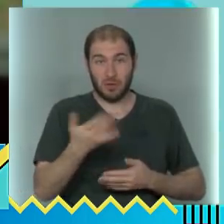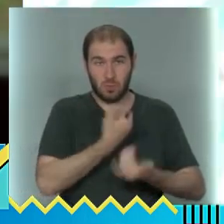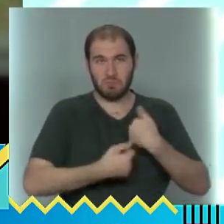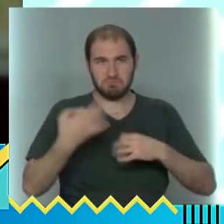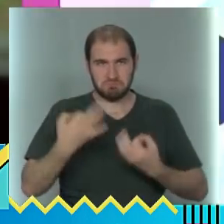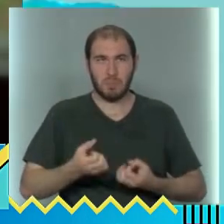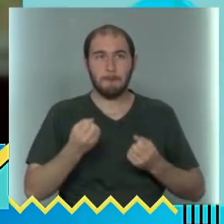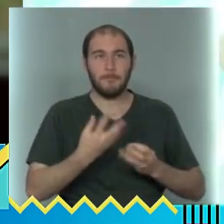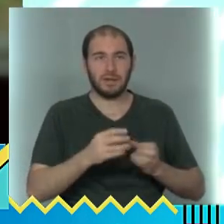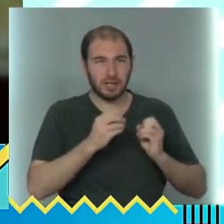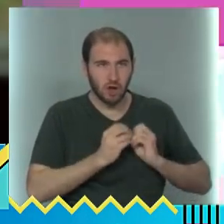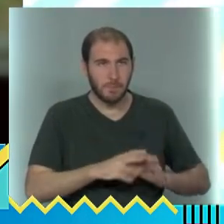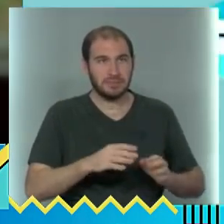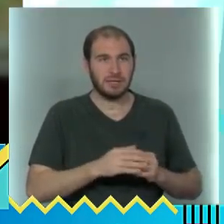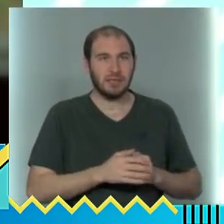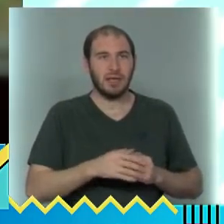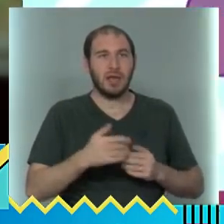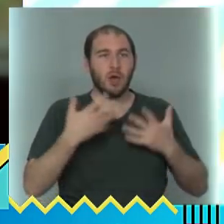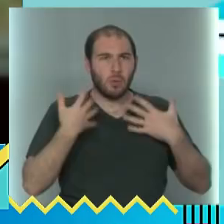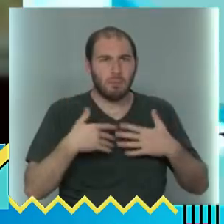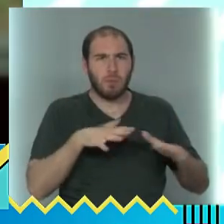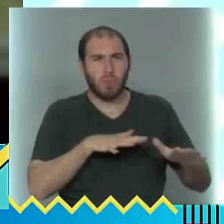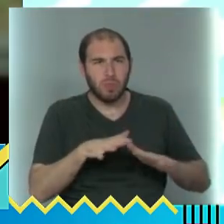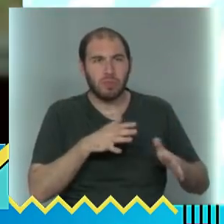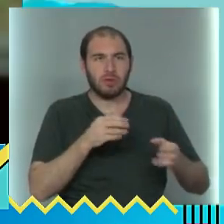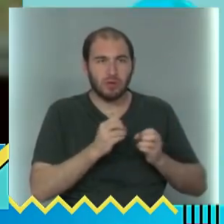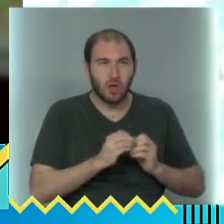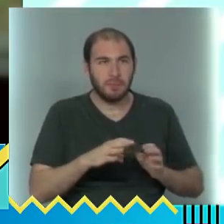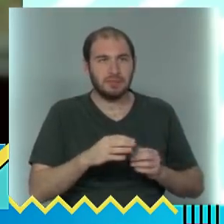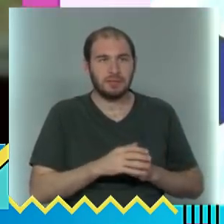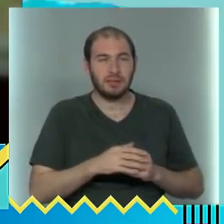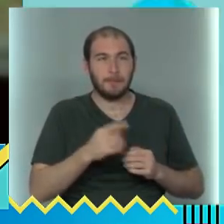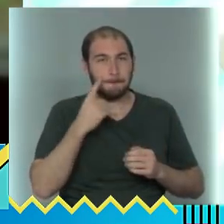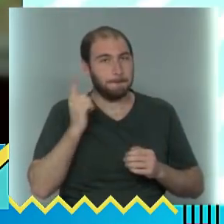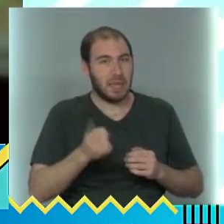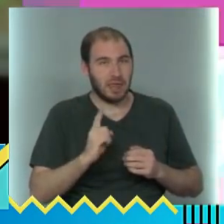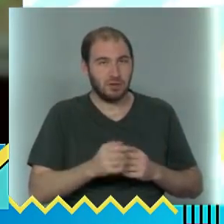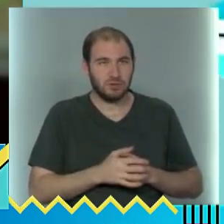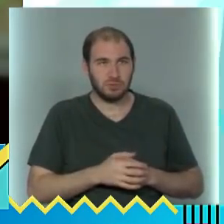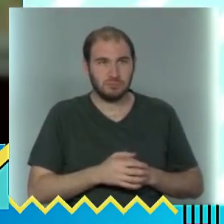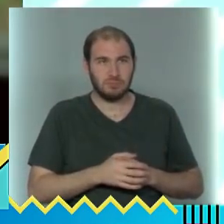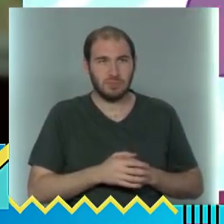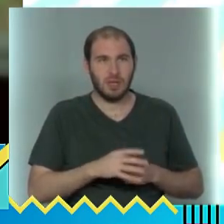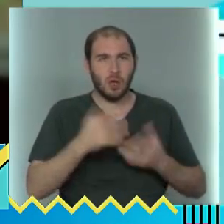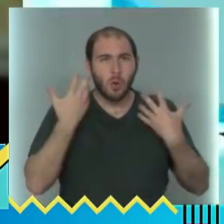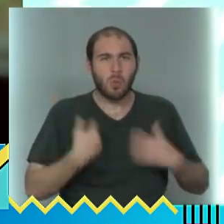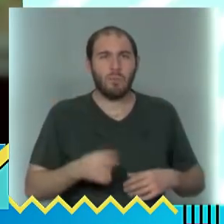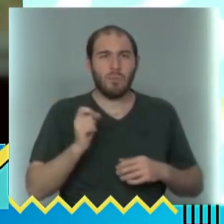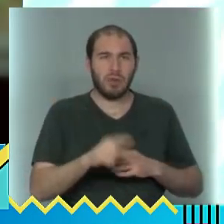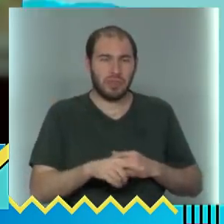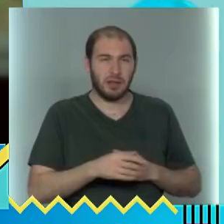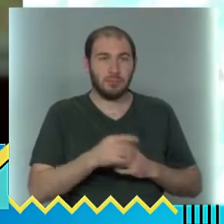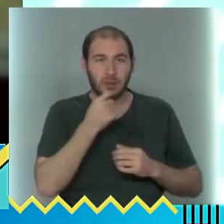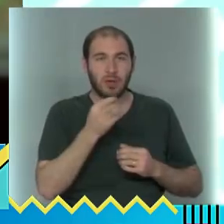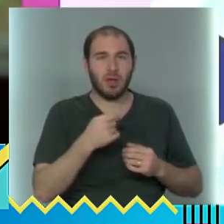Mariana, porque empiezan alteraciones motoras que van a poner en riesgo, ¿no es cierto?, su cuerpo en el hecho